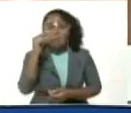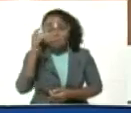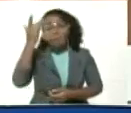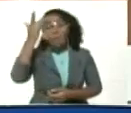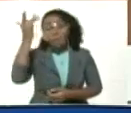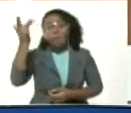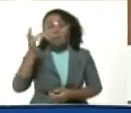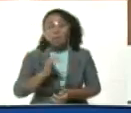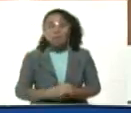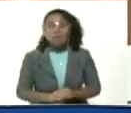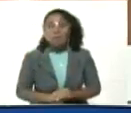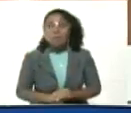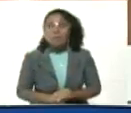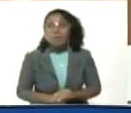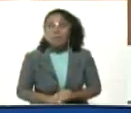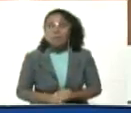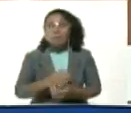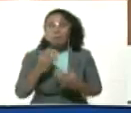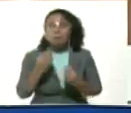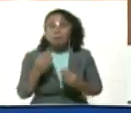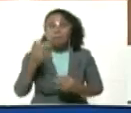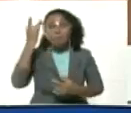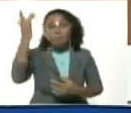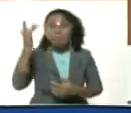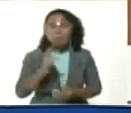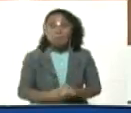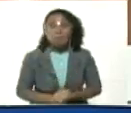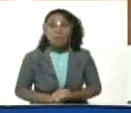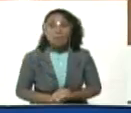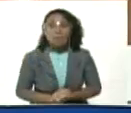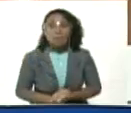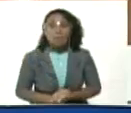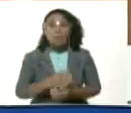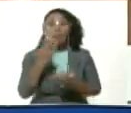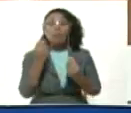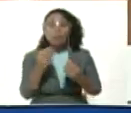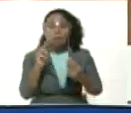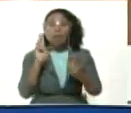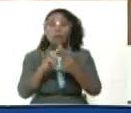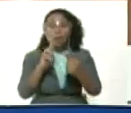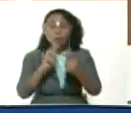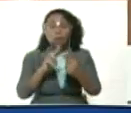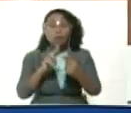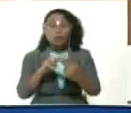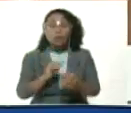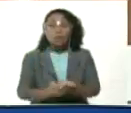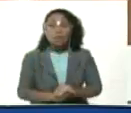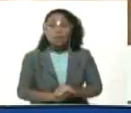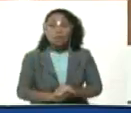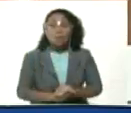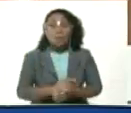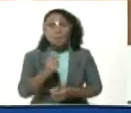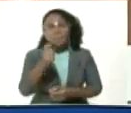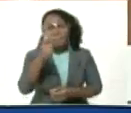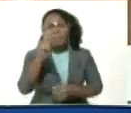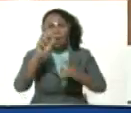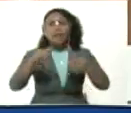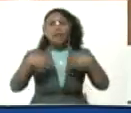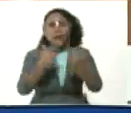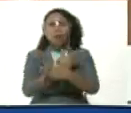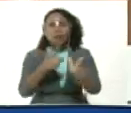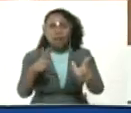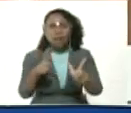inteligente, muy bien informado además, muy conocedor, un poco neoliberal para mis